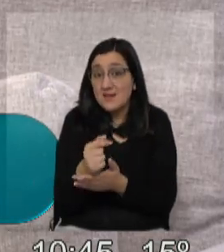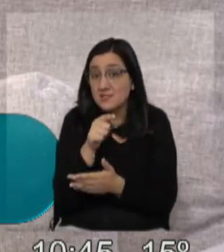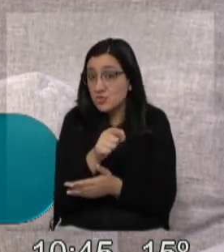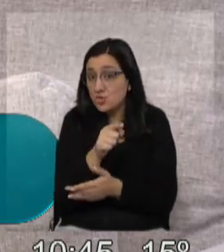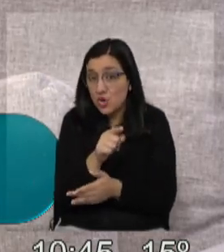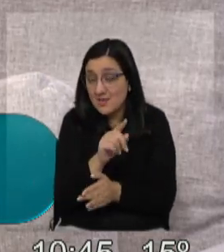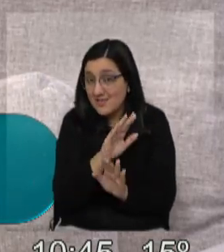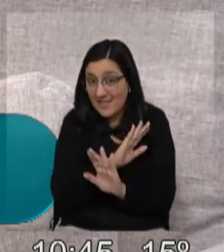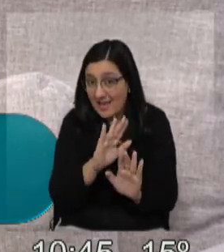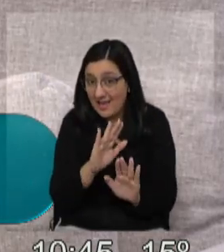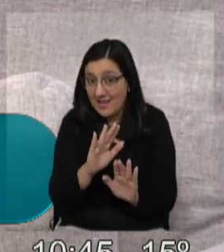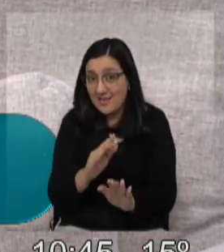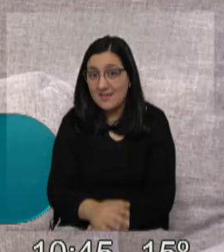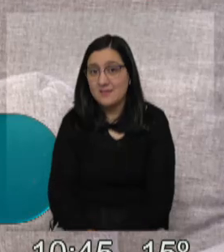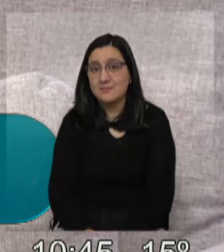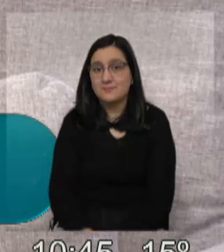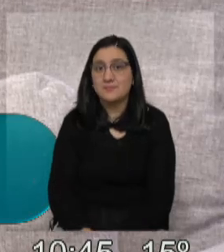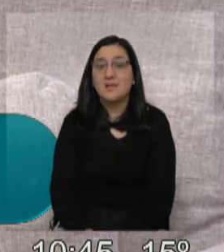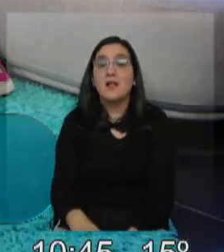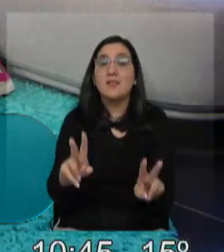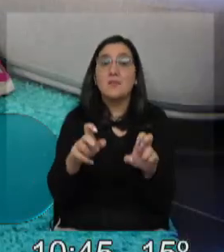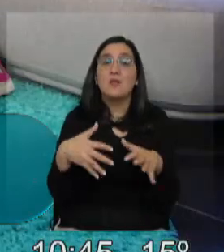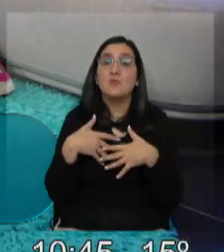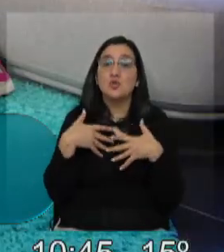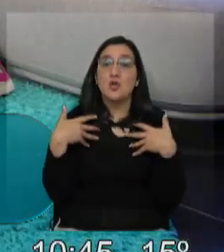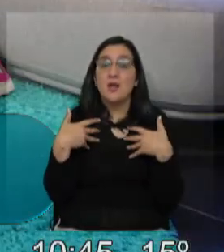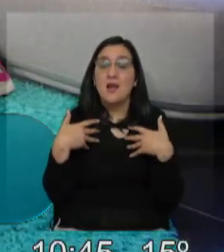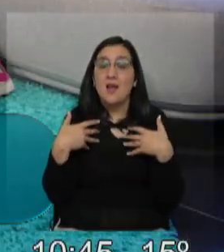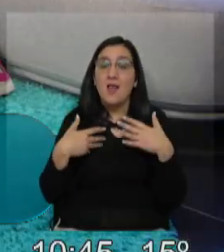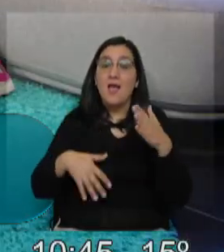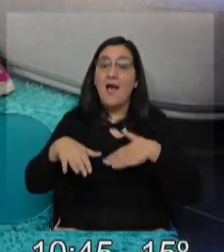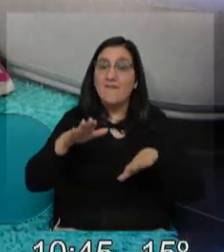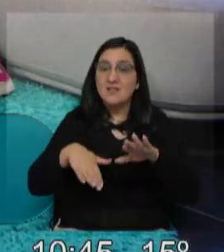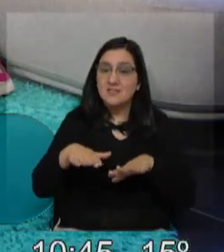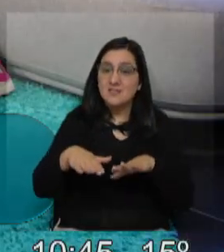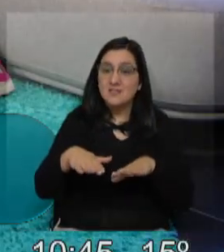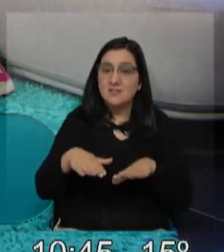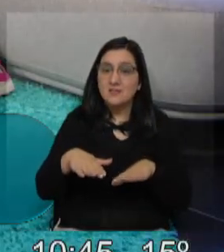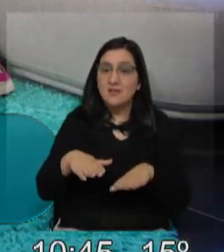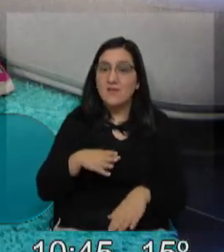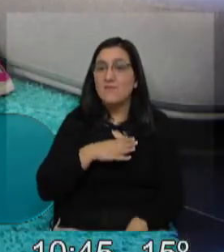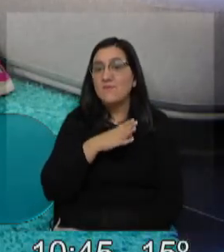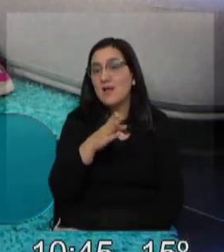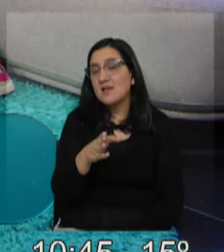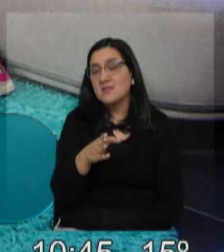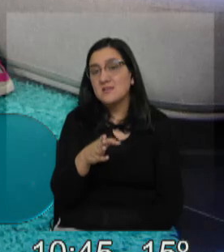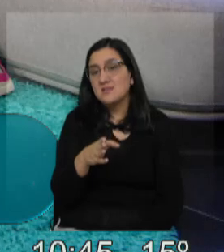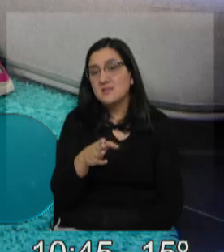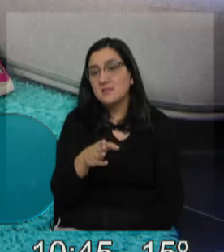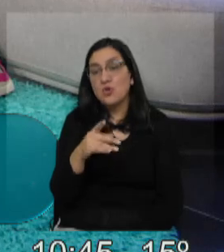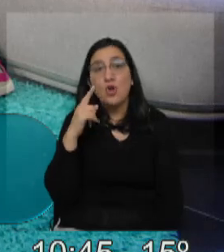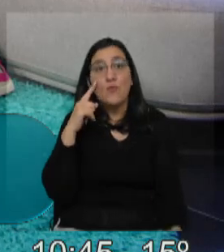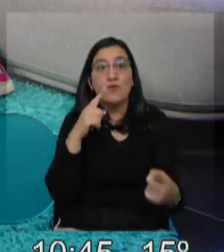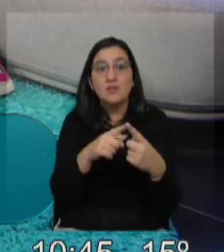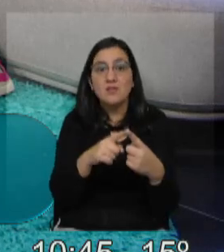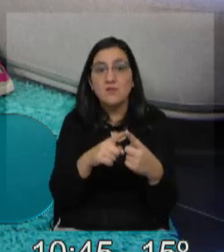más eficiente. Sí. En eso de lo emocional igual también... A veces pasa que eso, vas como con el